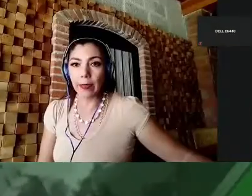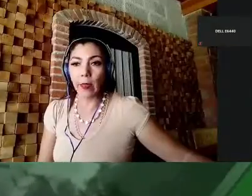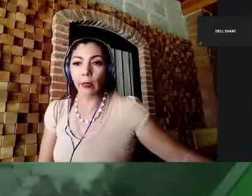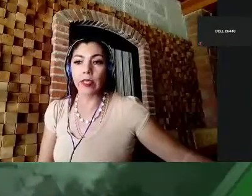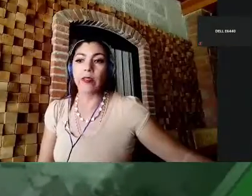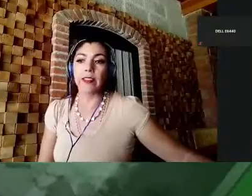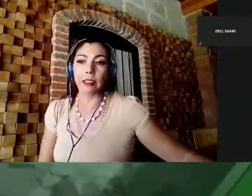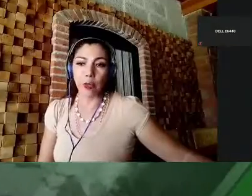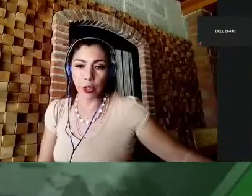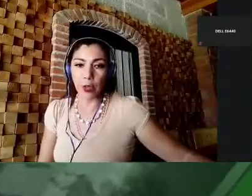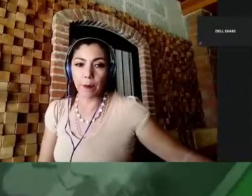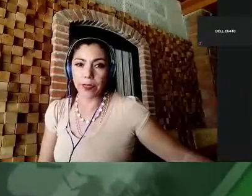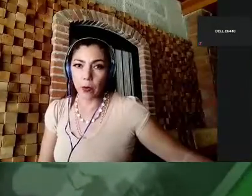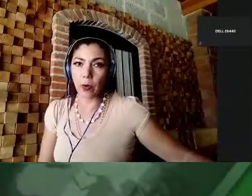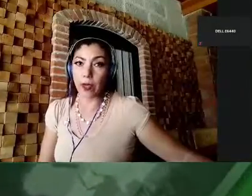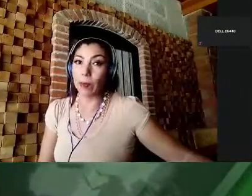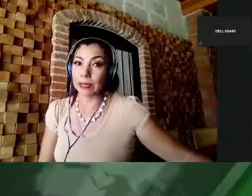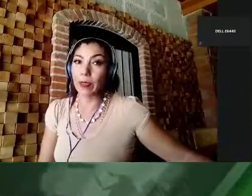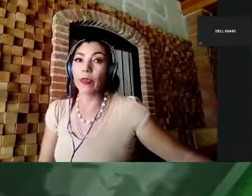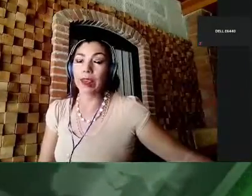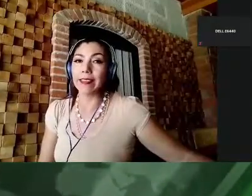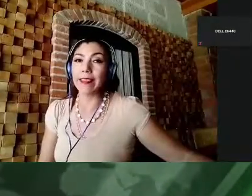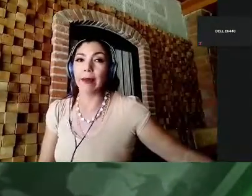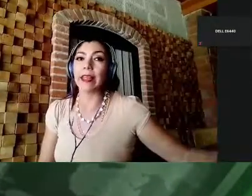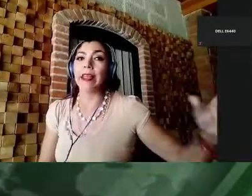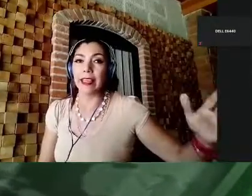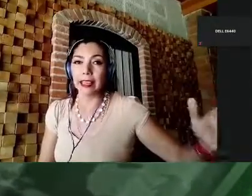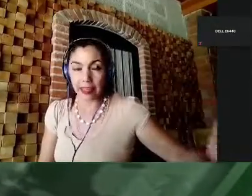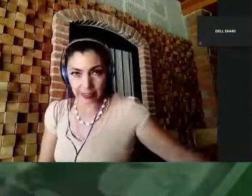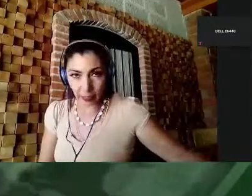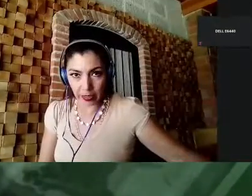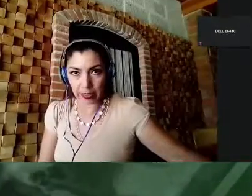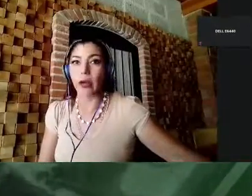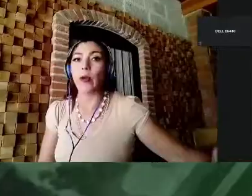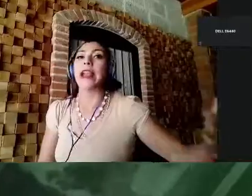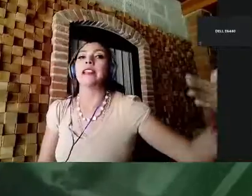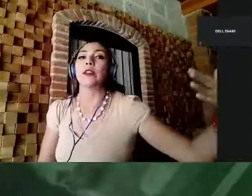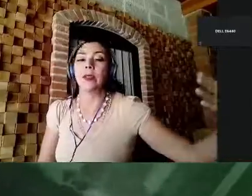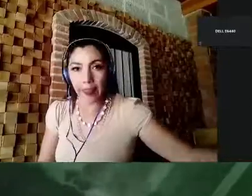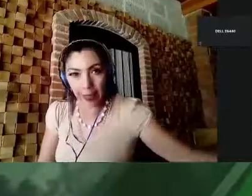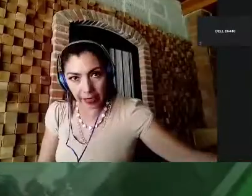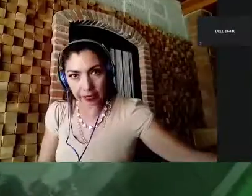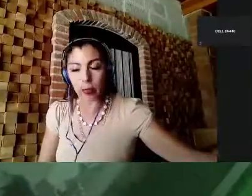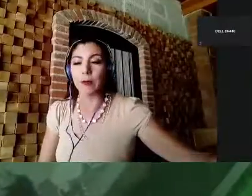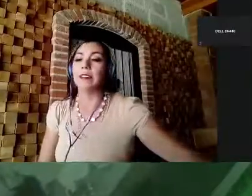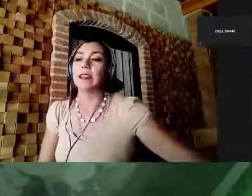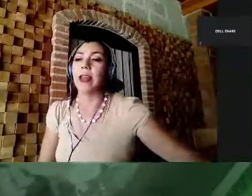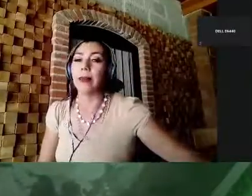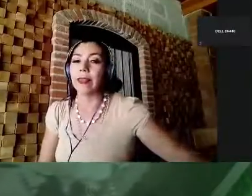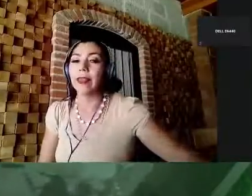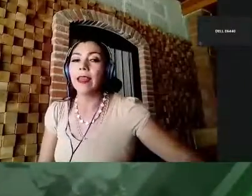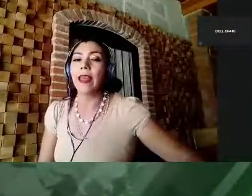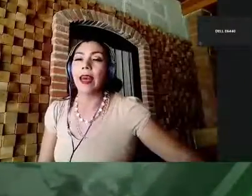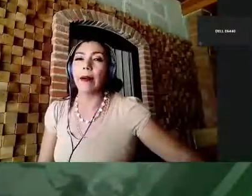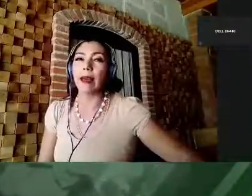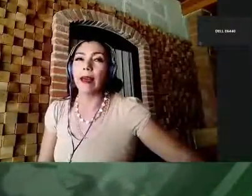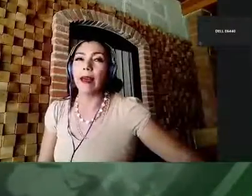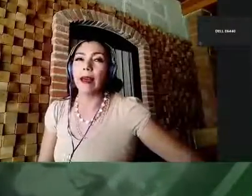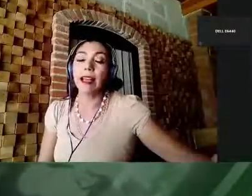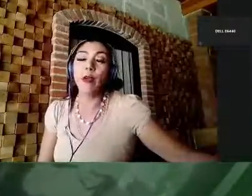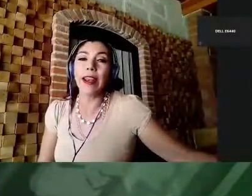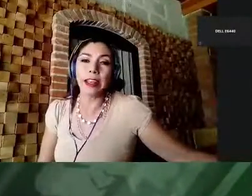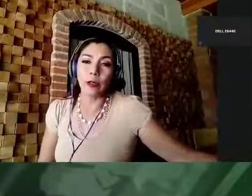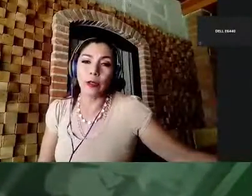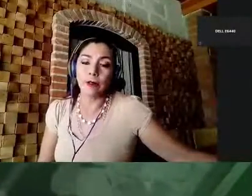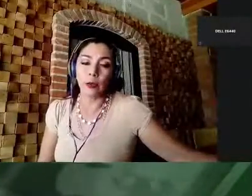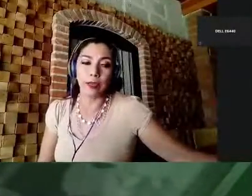Estamos hablando de una situación que pasó el pasado 30 de abril aquí en el estado de Querétaro, en la ciudad de Querétaro específicamente.